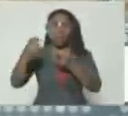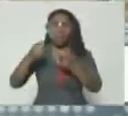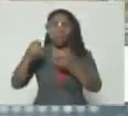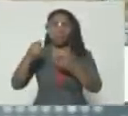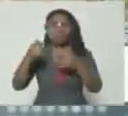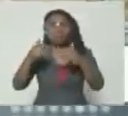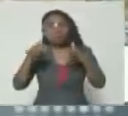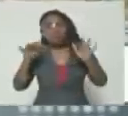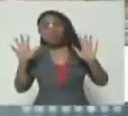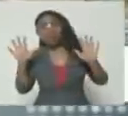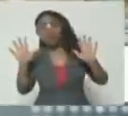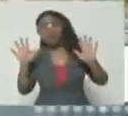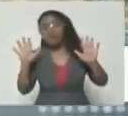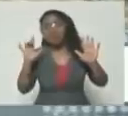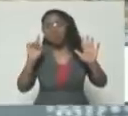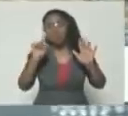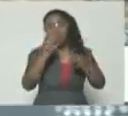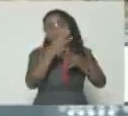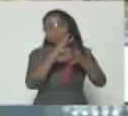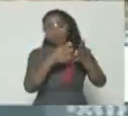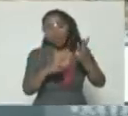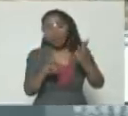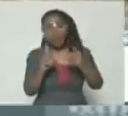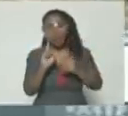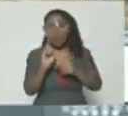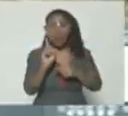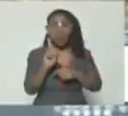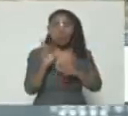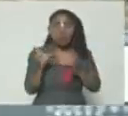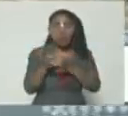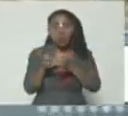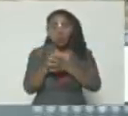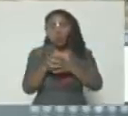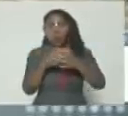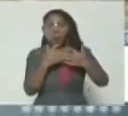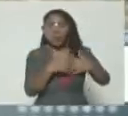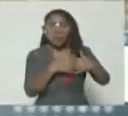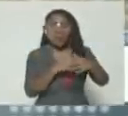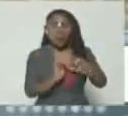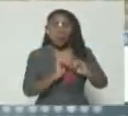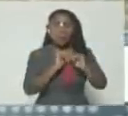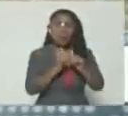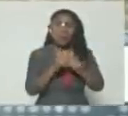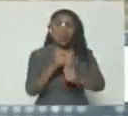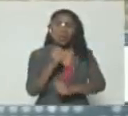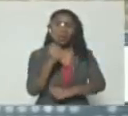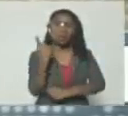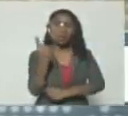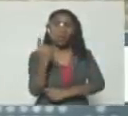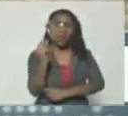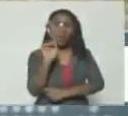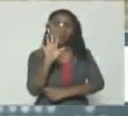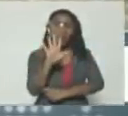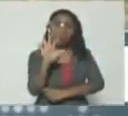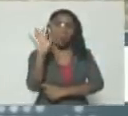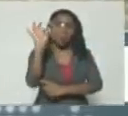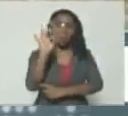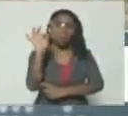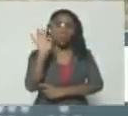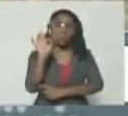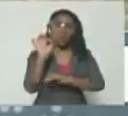Quizás un rublo, un sector, una empresa empieza a exportar solo el 5%,